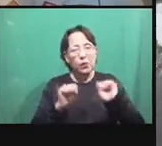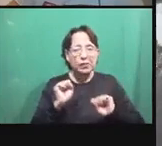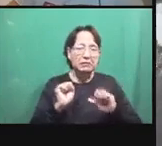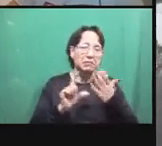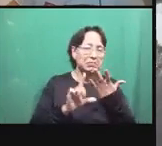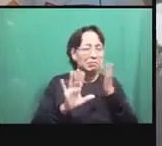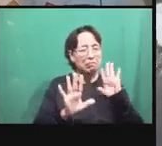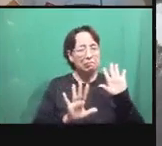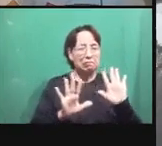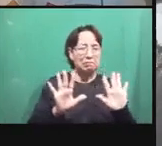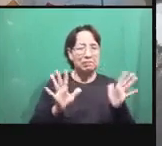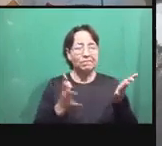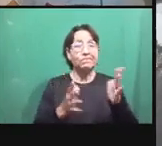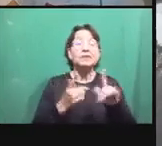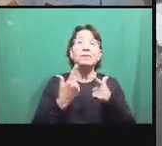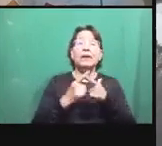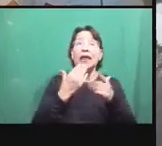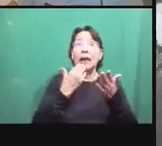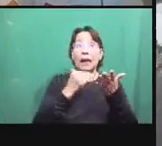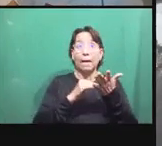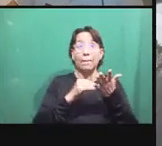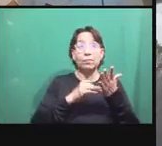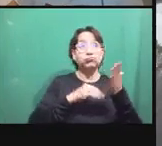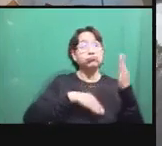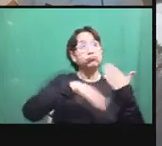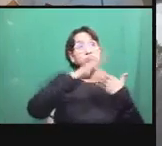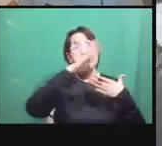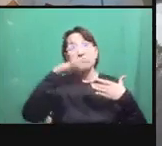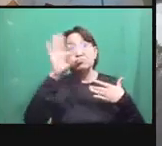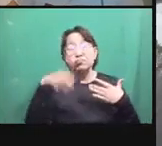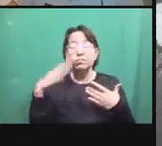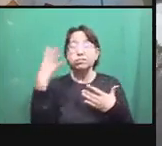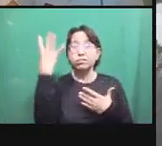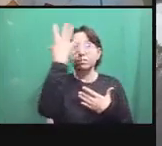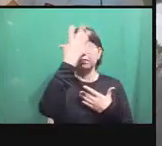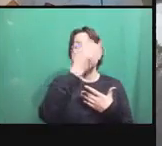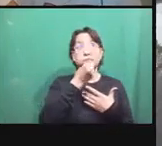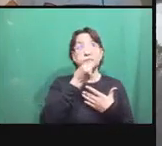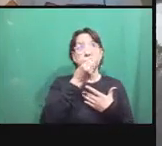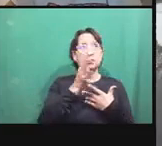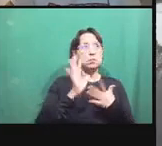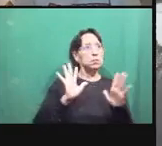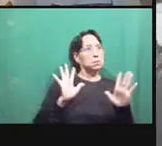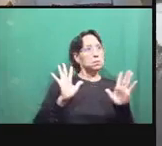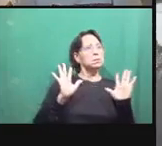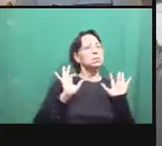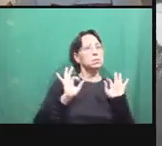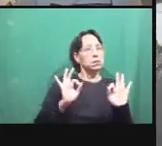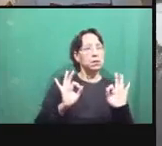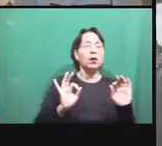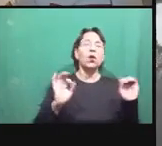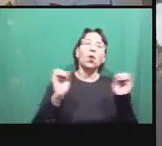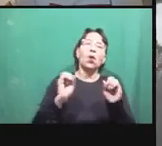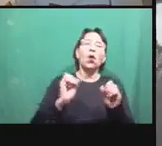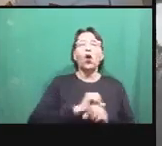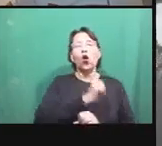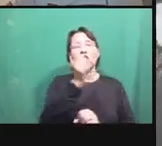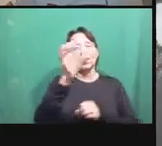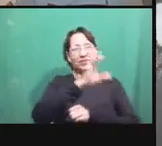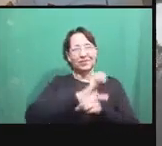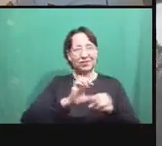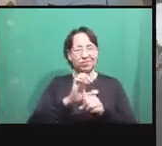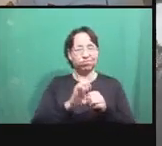la persona que hace un mural bonito también puede ser la persona que hace rayón y que en una ciudad es más llena de murales, la mayoría